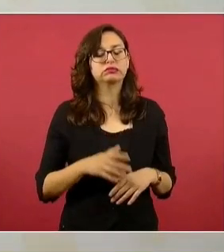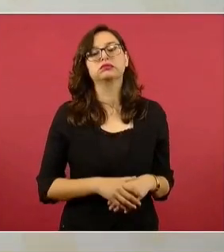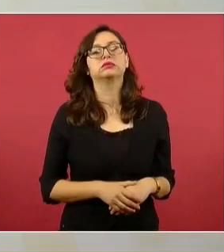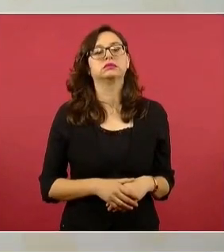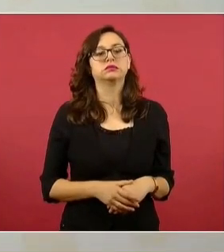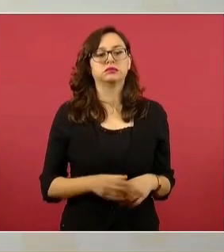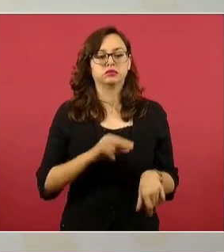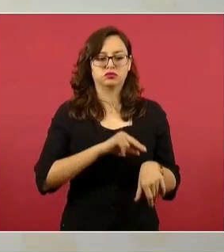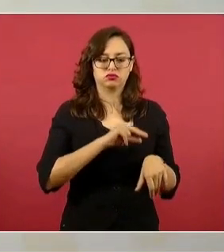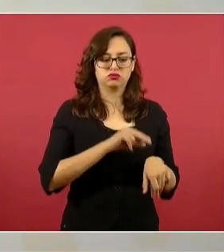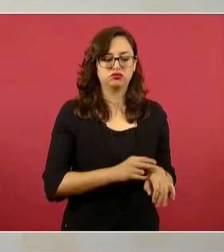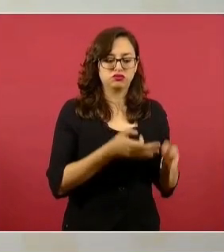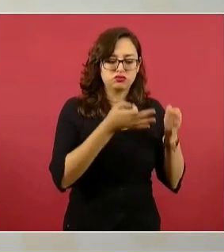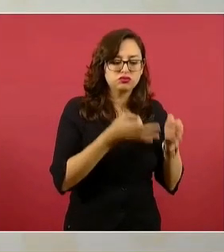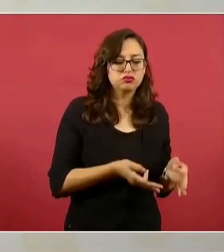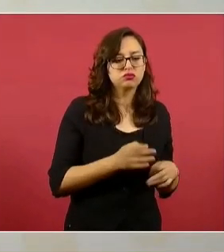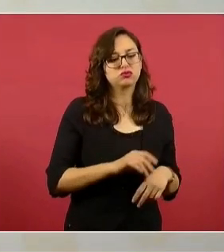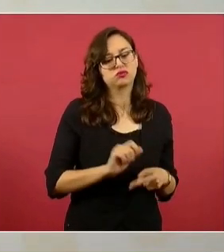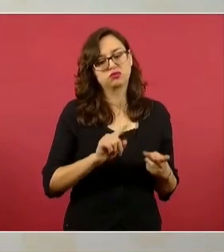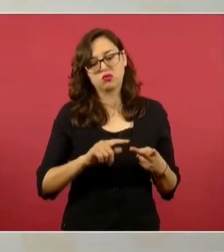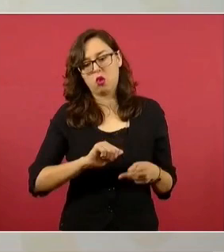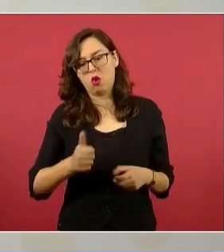curanderos, a verlo